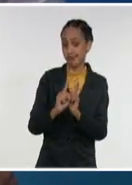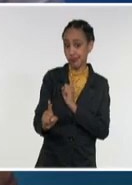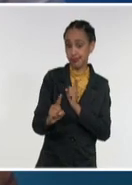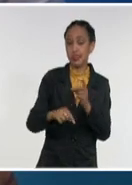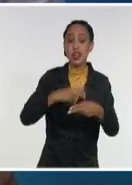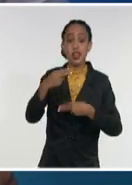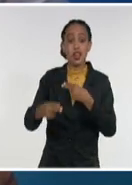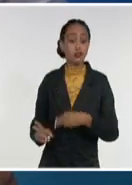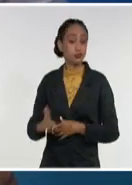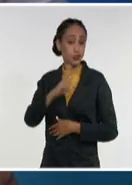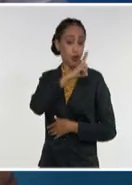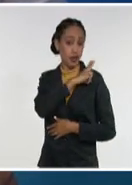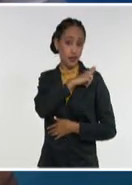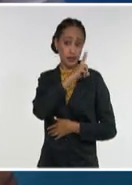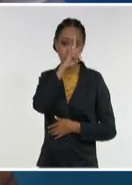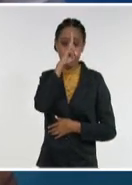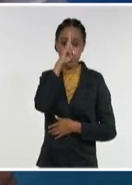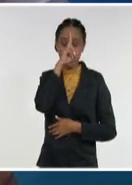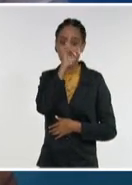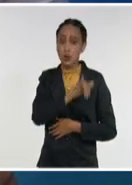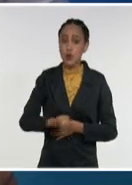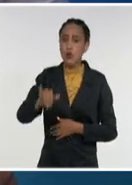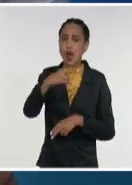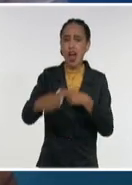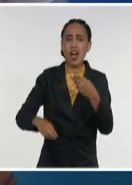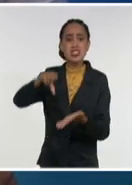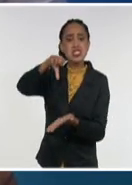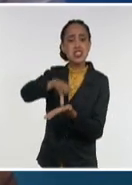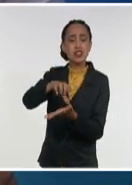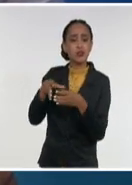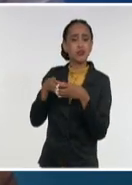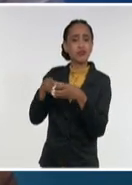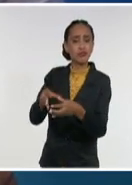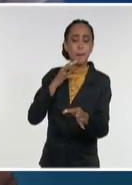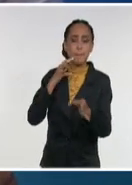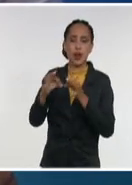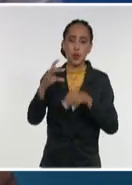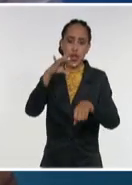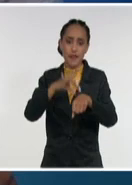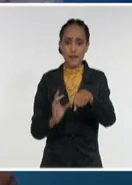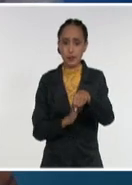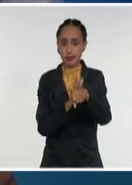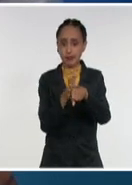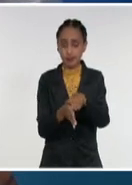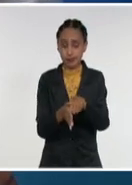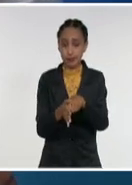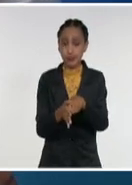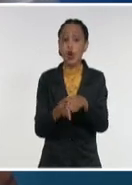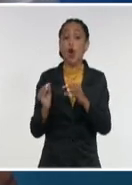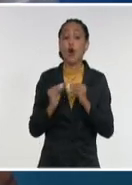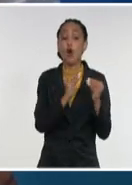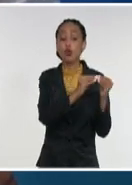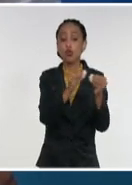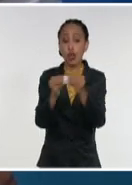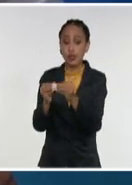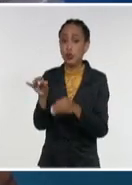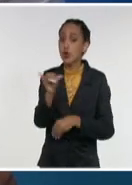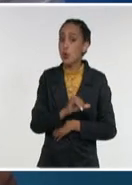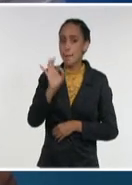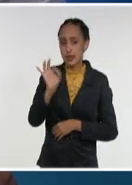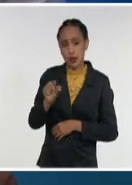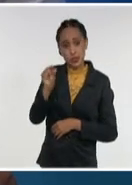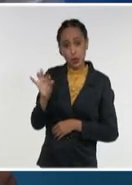las autoridades, la creación de centros para proteger la salud de enfermos de la COVID-19, sus contactos y sospechosos